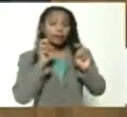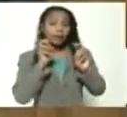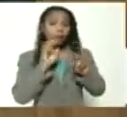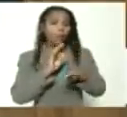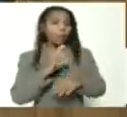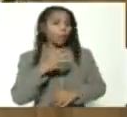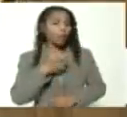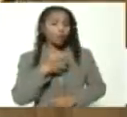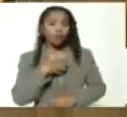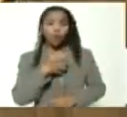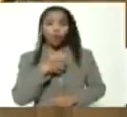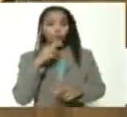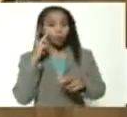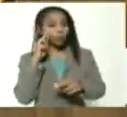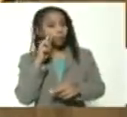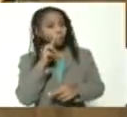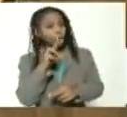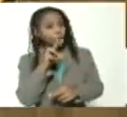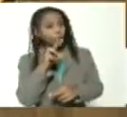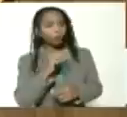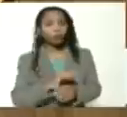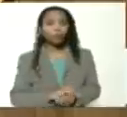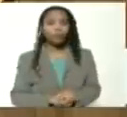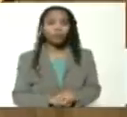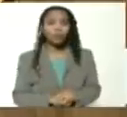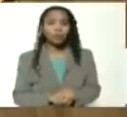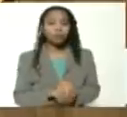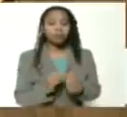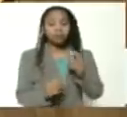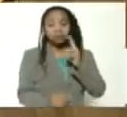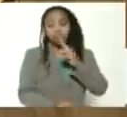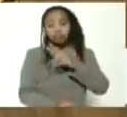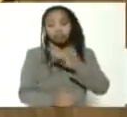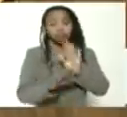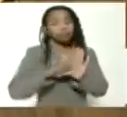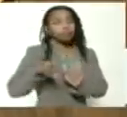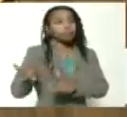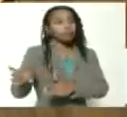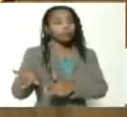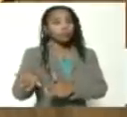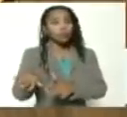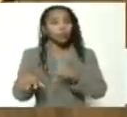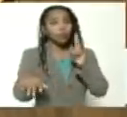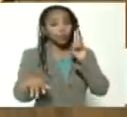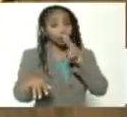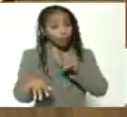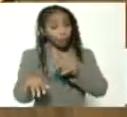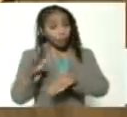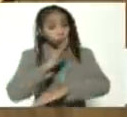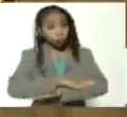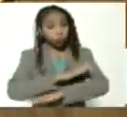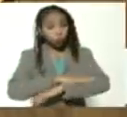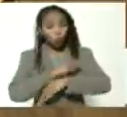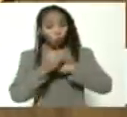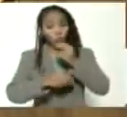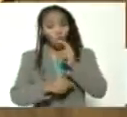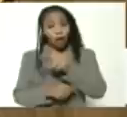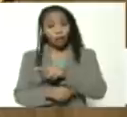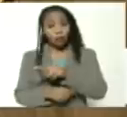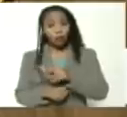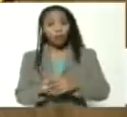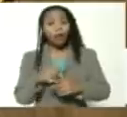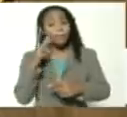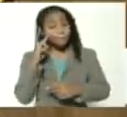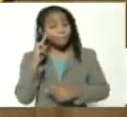podemos mirar de lado cuando observamos acciones como esta. Vean